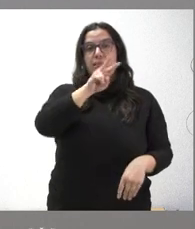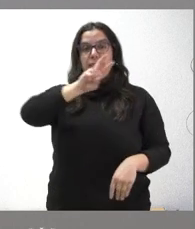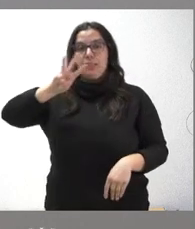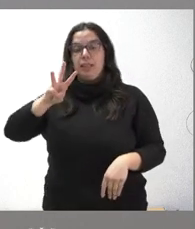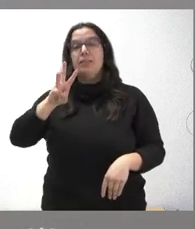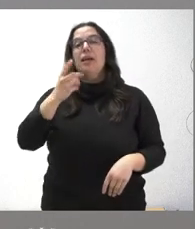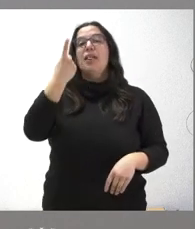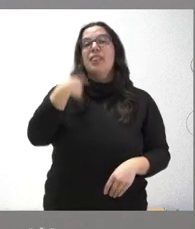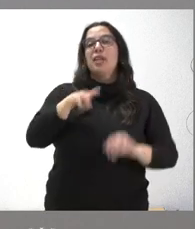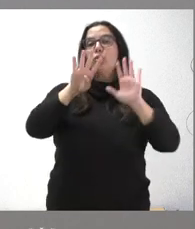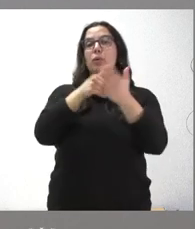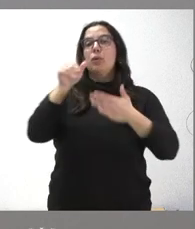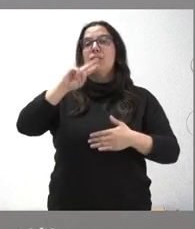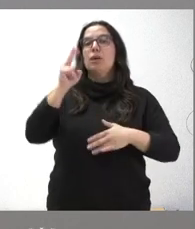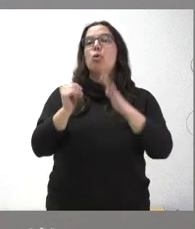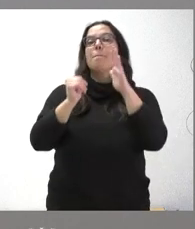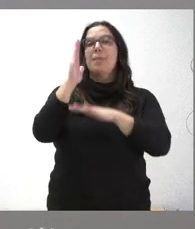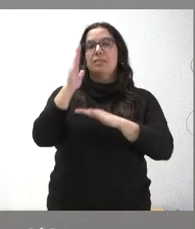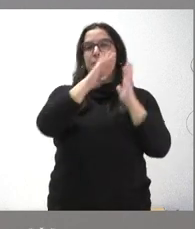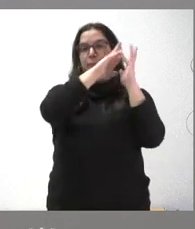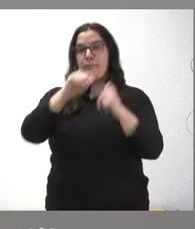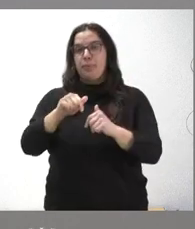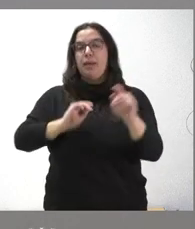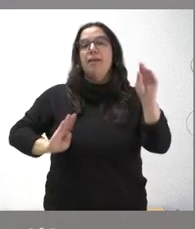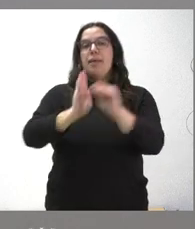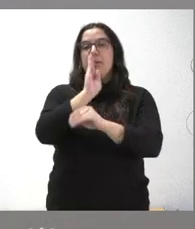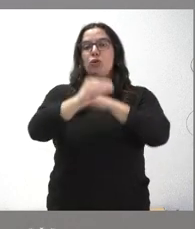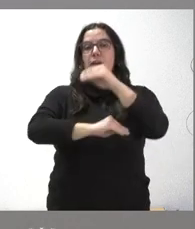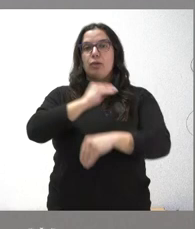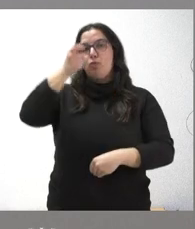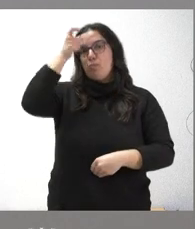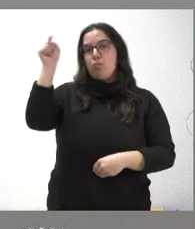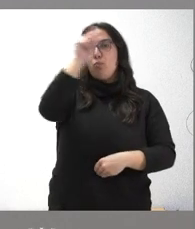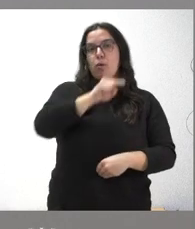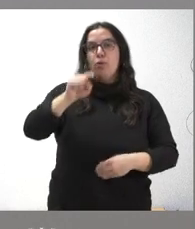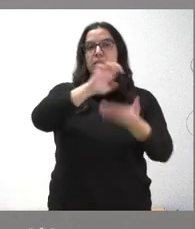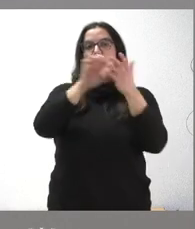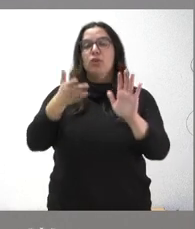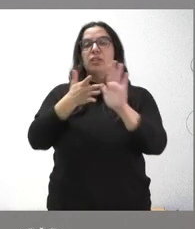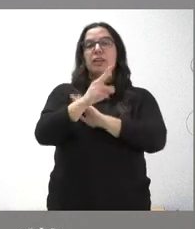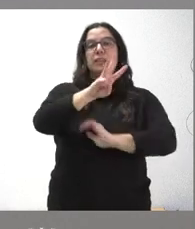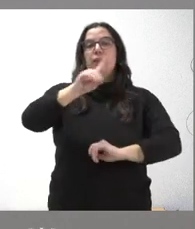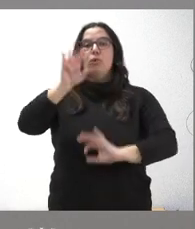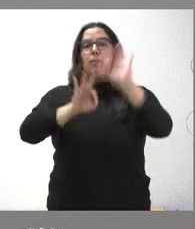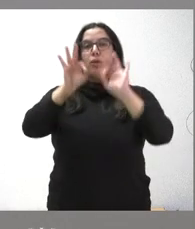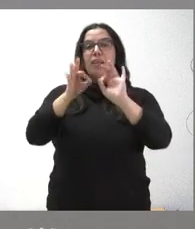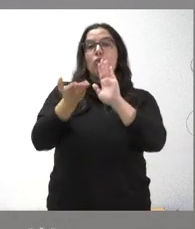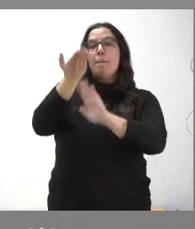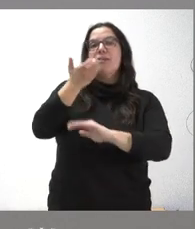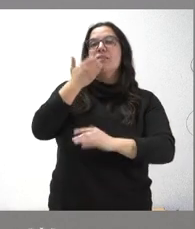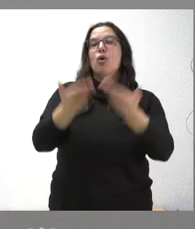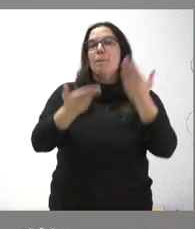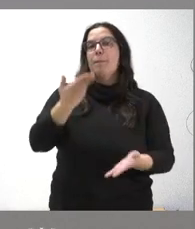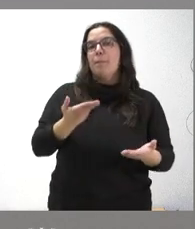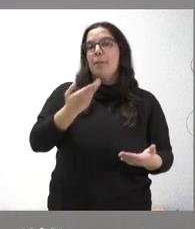109 millones de euros en inversiones En los municipios de Castilla y león lo que supone un 31 Por más que en el